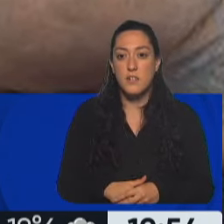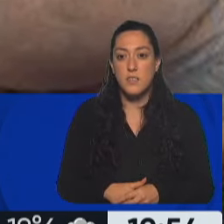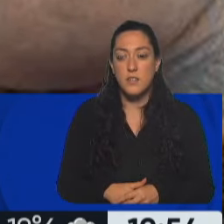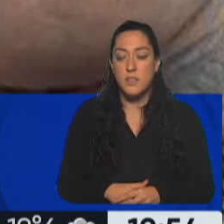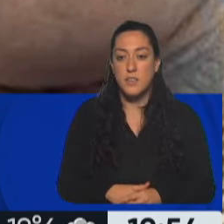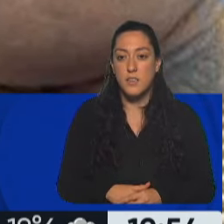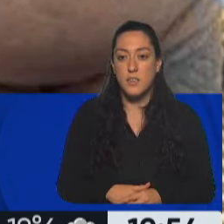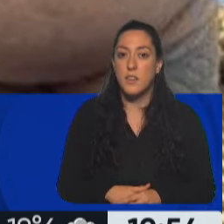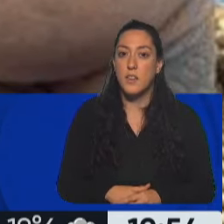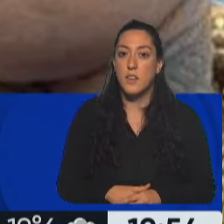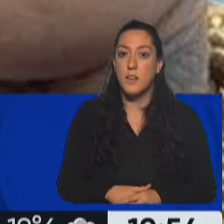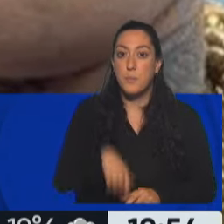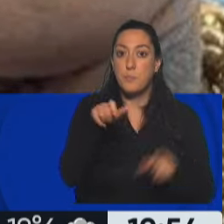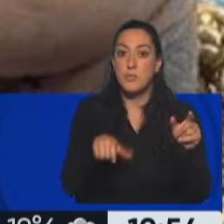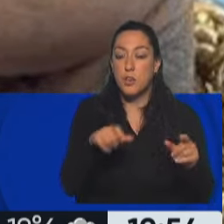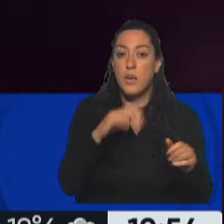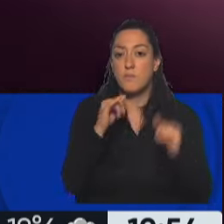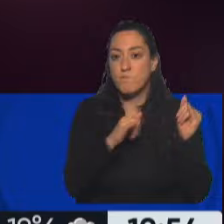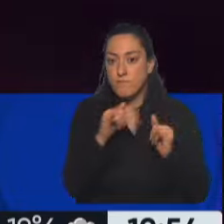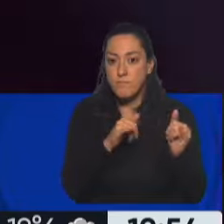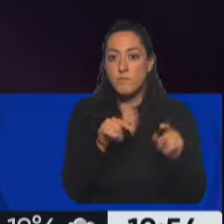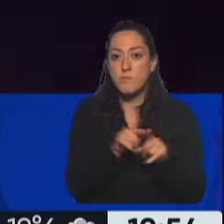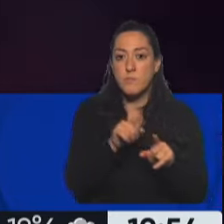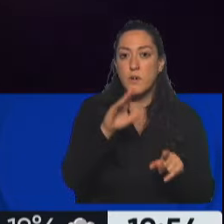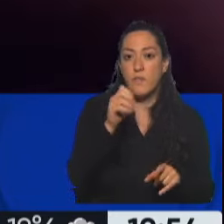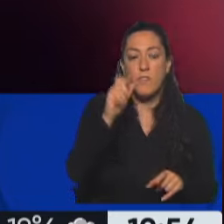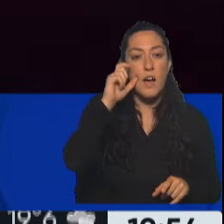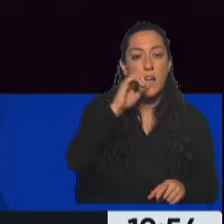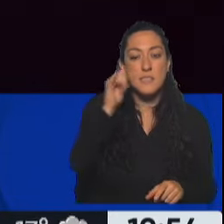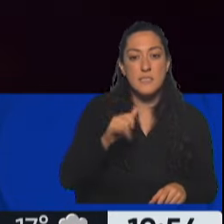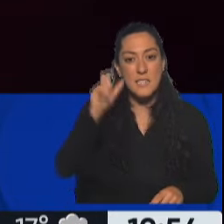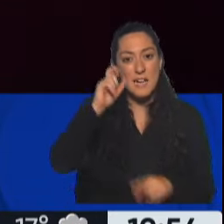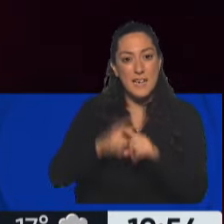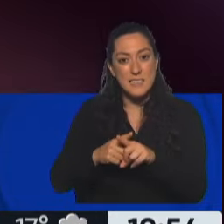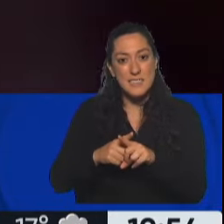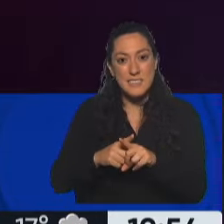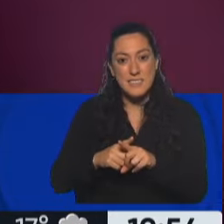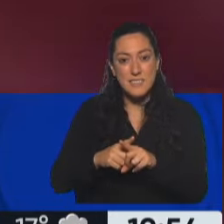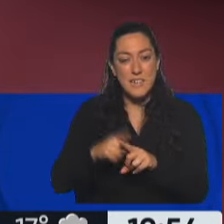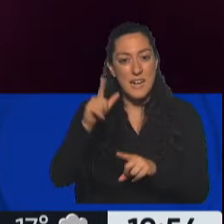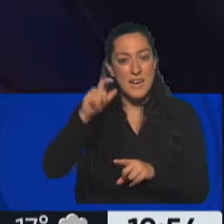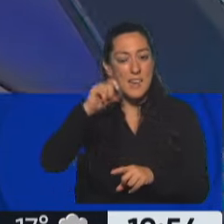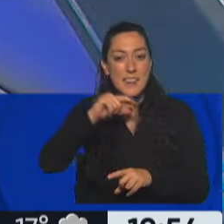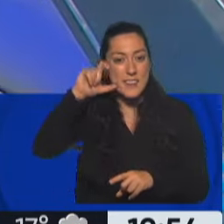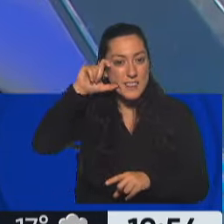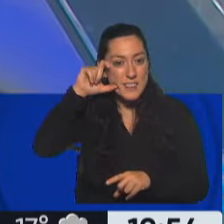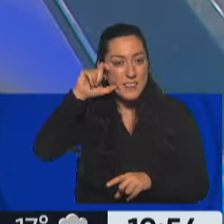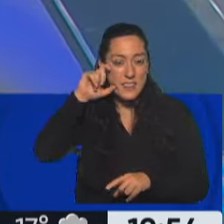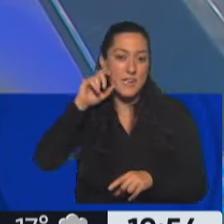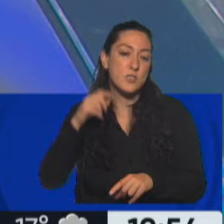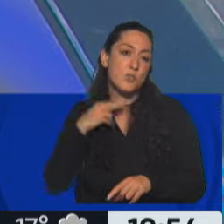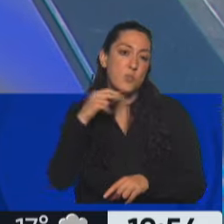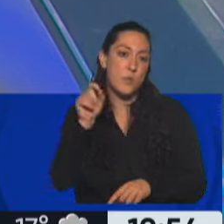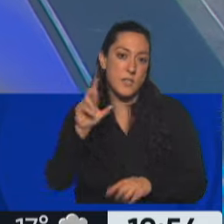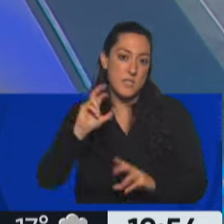partes empezaron a hablar. ¿Y de quién estoy hablando? De Tamara Báez, ¿no? Sí. La ex. Estaba re enojada. La mamá de Jamaica. La mamá de Jamaica.